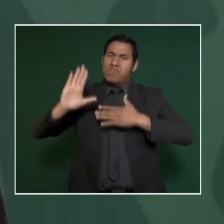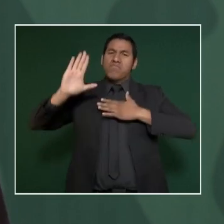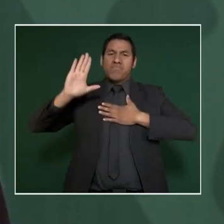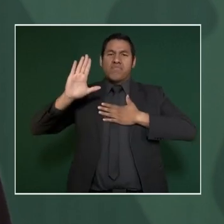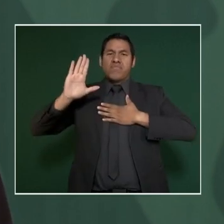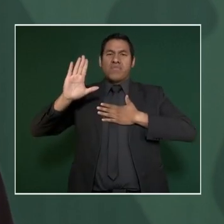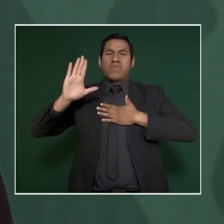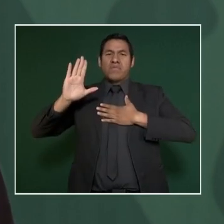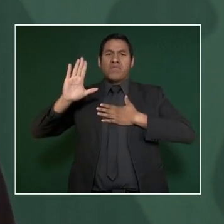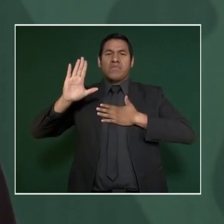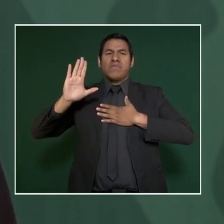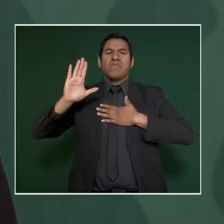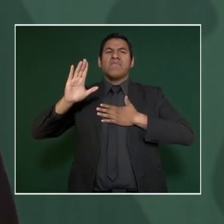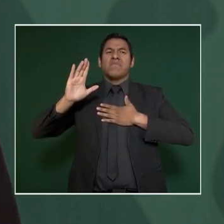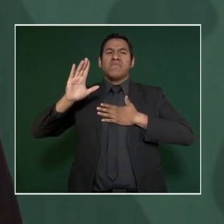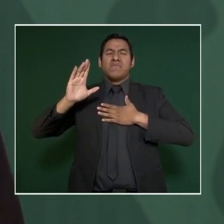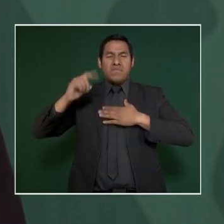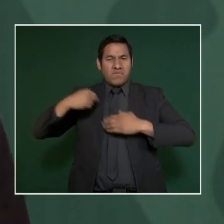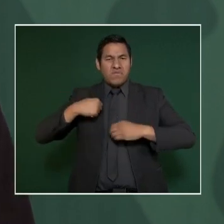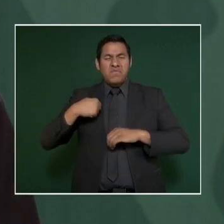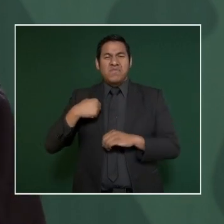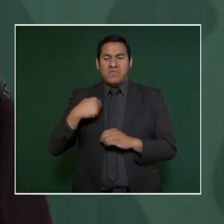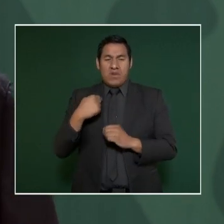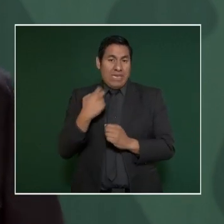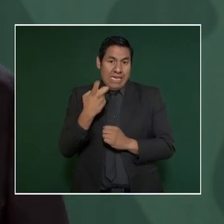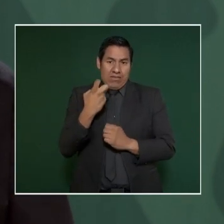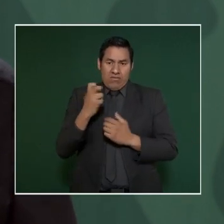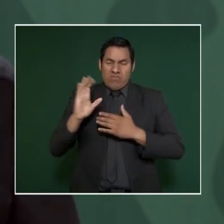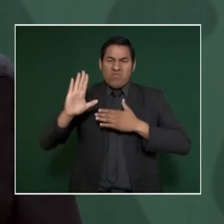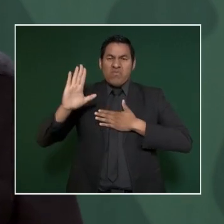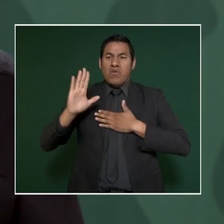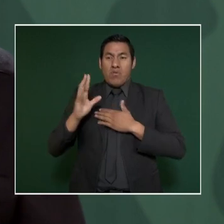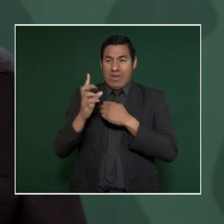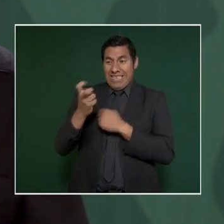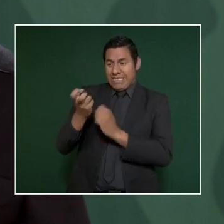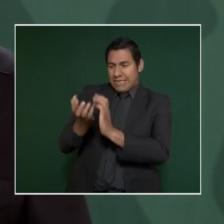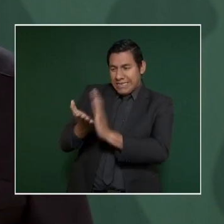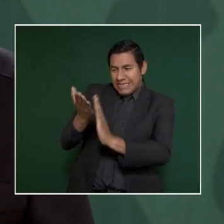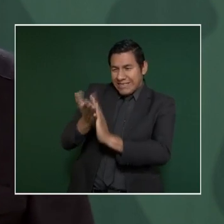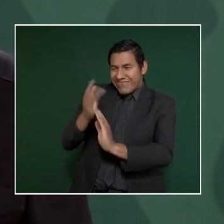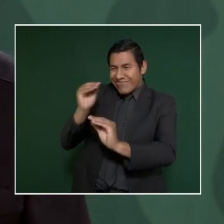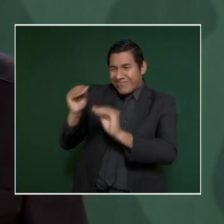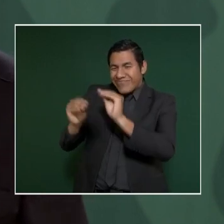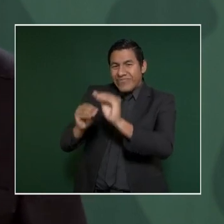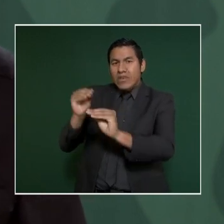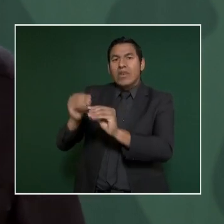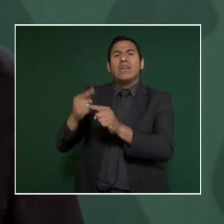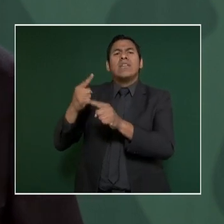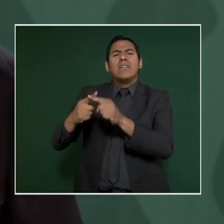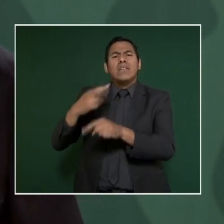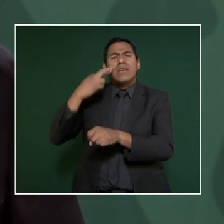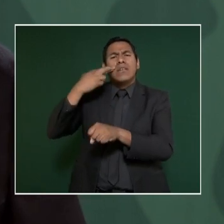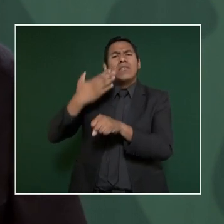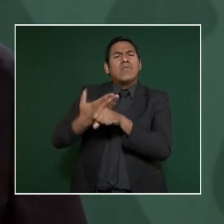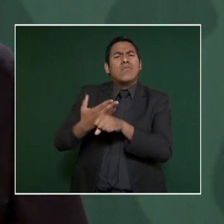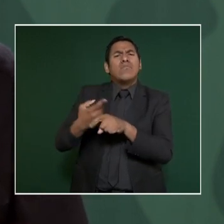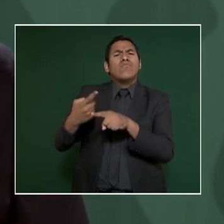comprometer de esta manera porque esa obra está en manos de los ingenieros